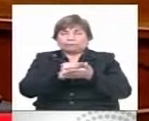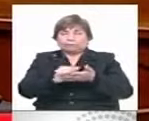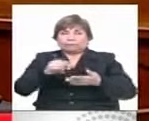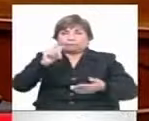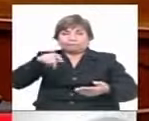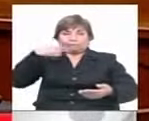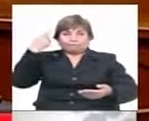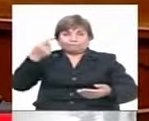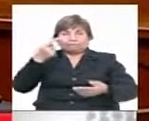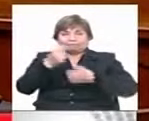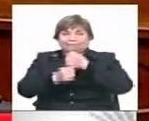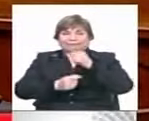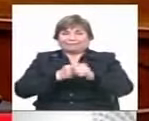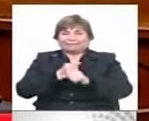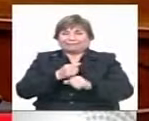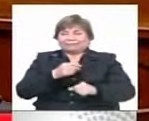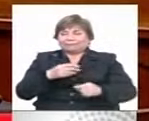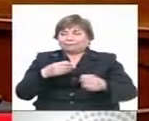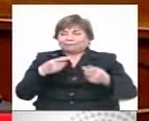Conflictividad social.